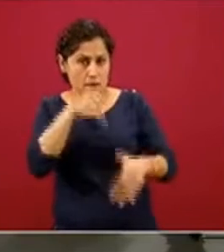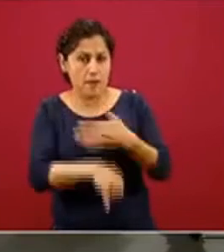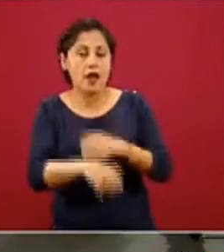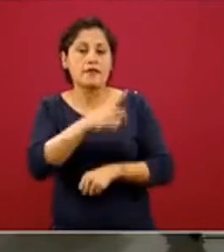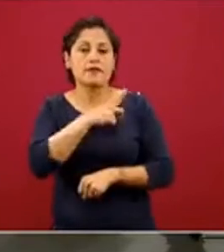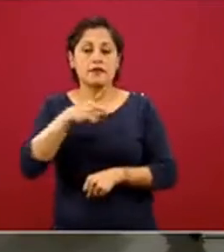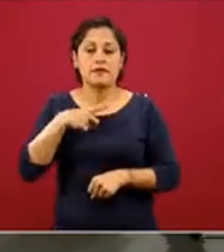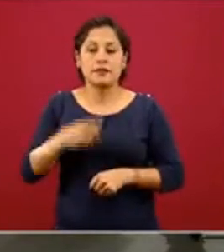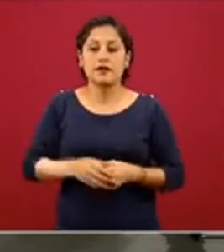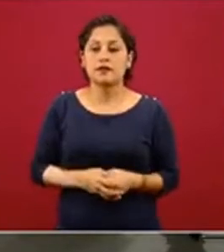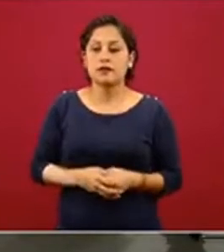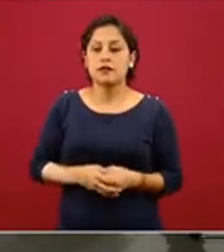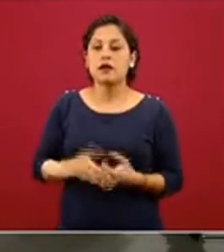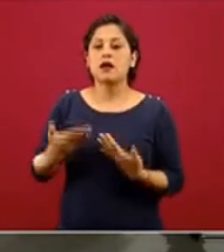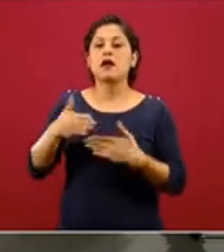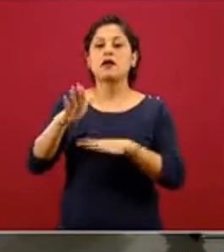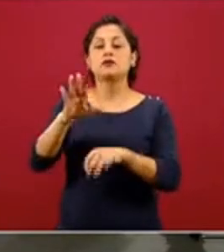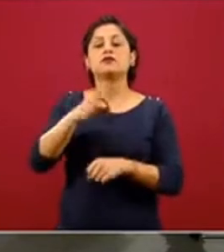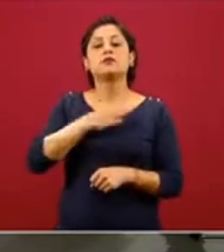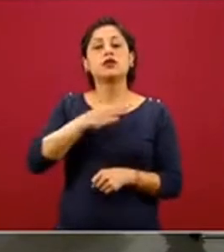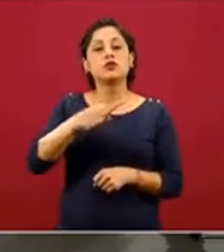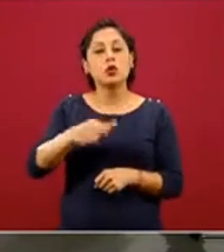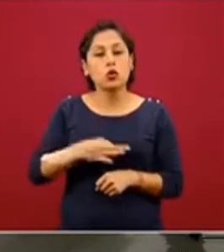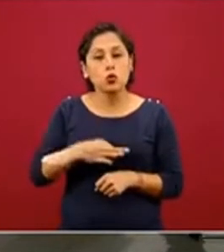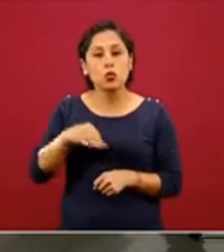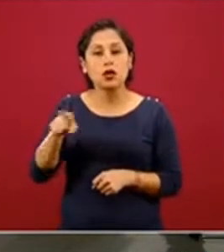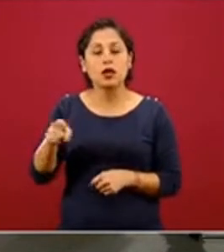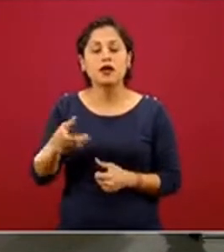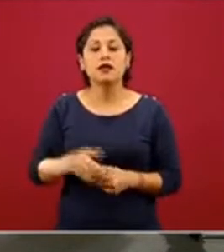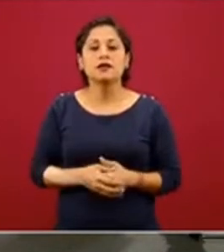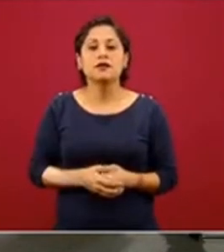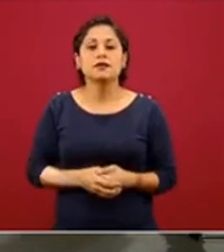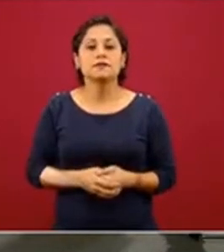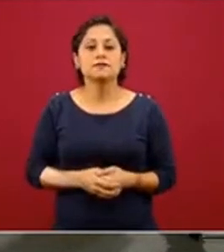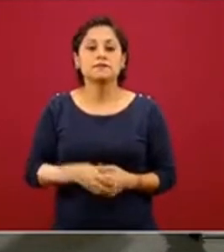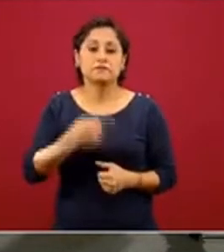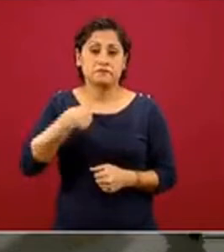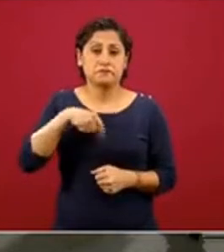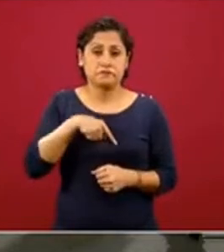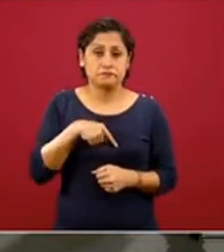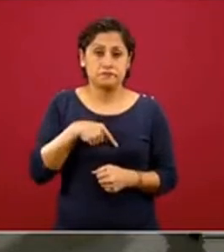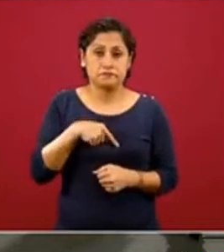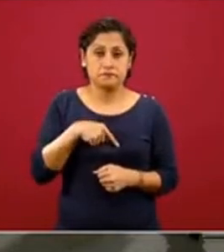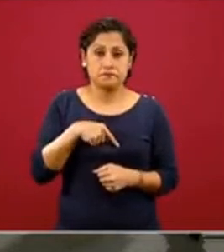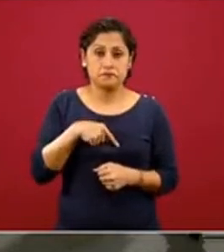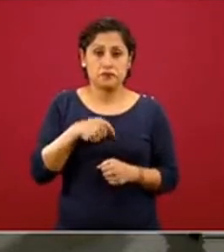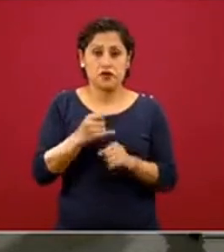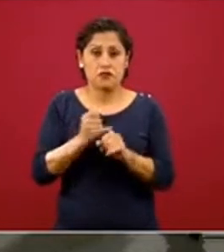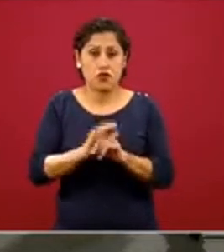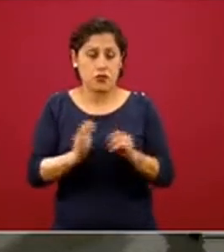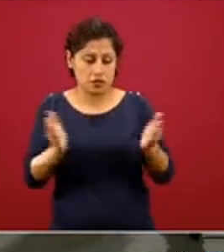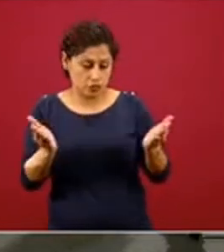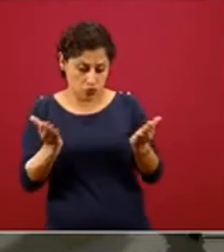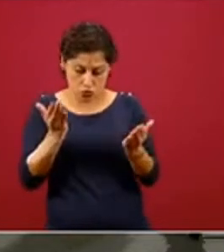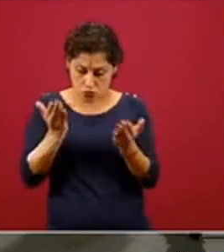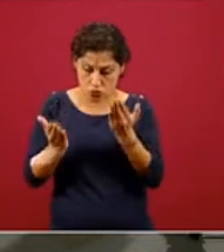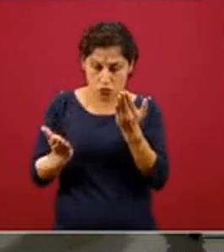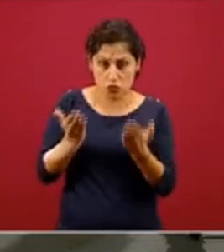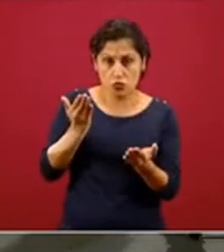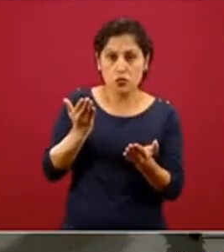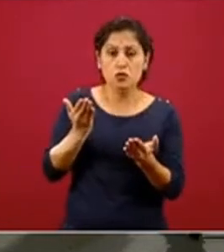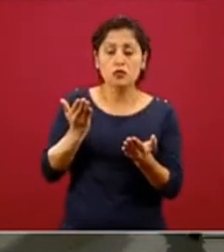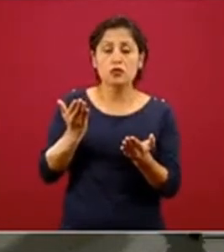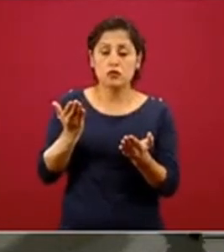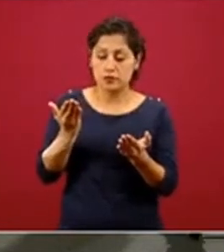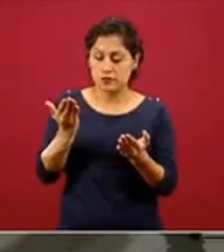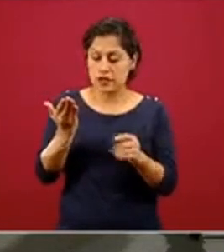Toluca. ¿De Toluca te parece? De Toluca, lo que hemos visto en los últimos cortes que hemos estado haciendo de